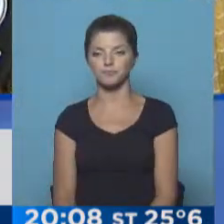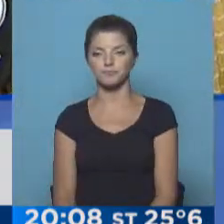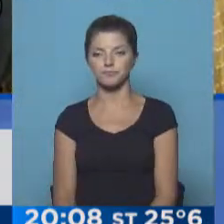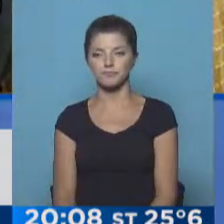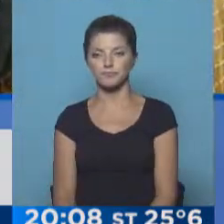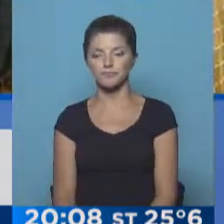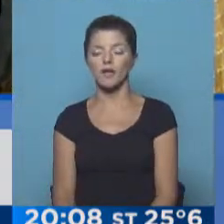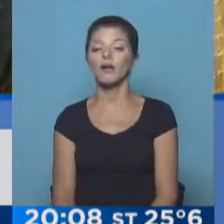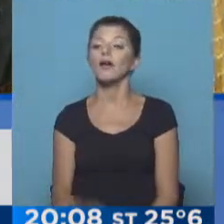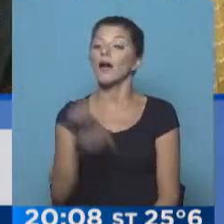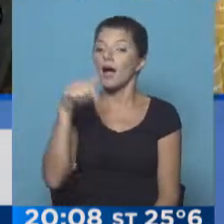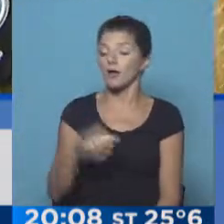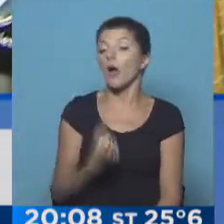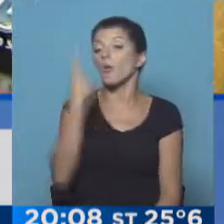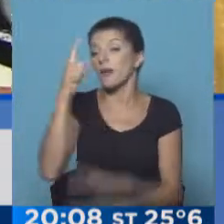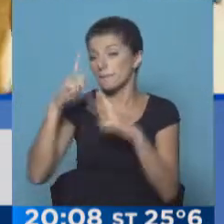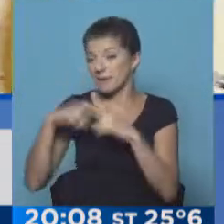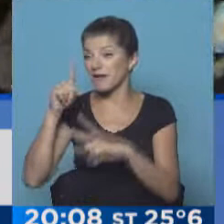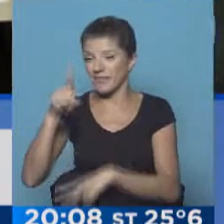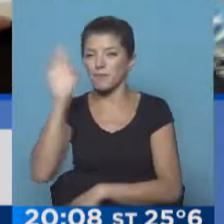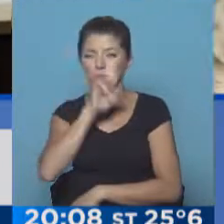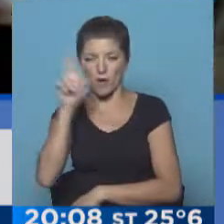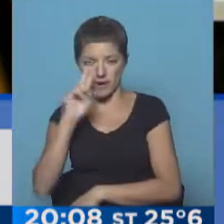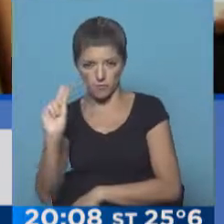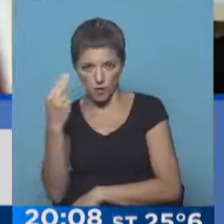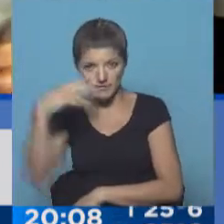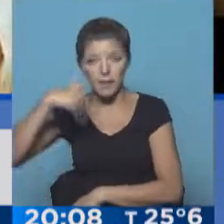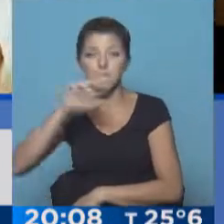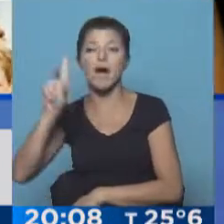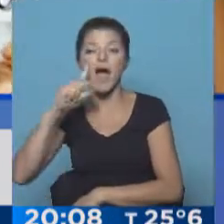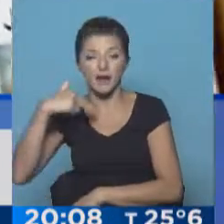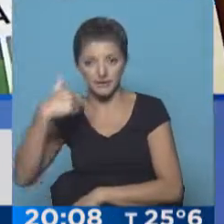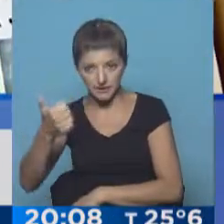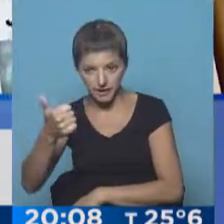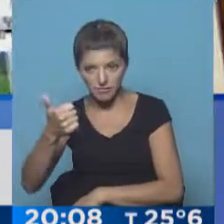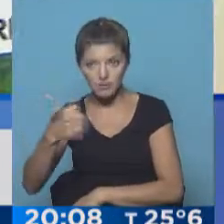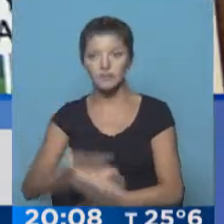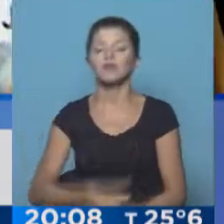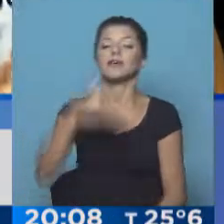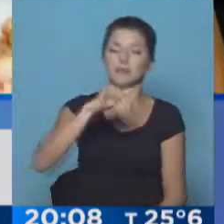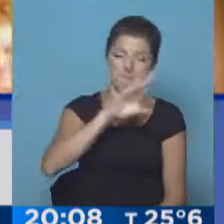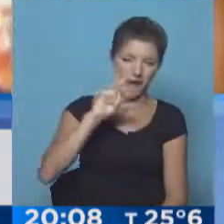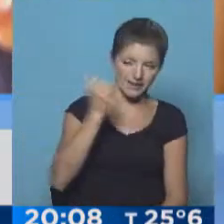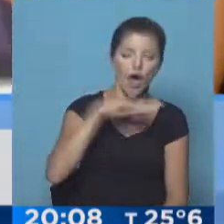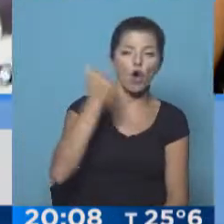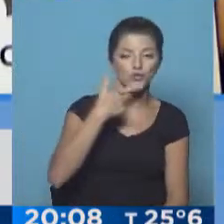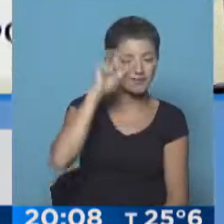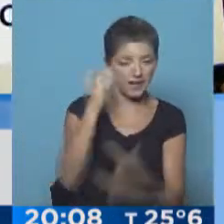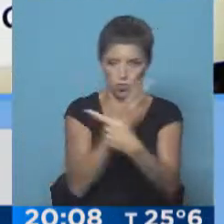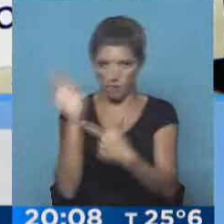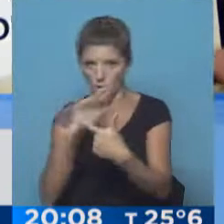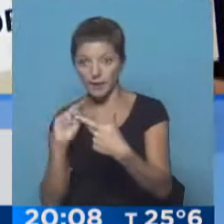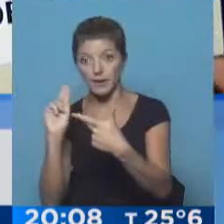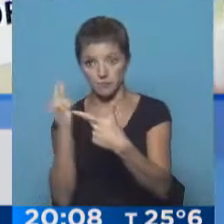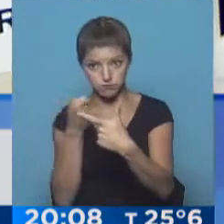a una de las primas de Marina. Marina y María José eran las chicas que fueron asesinadas allí en